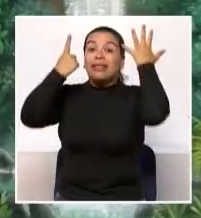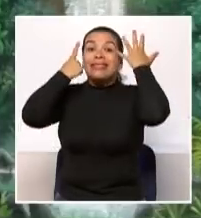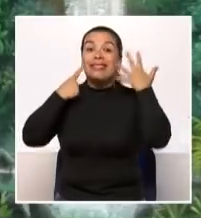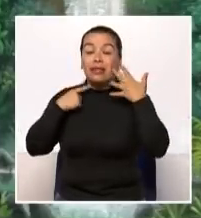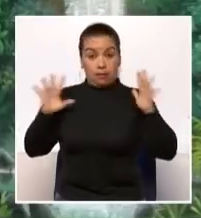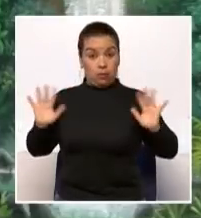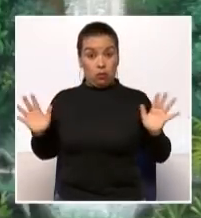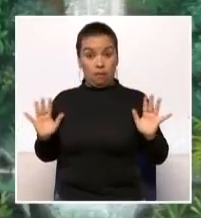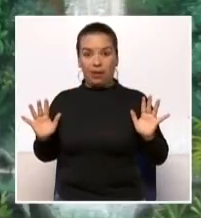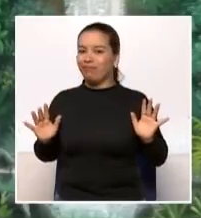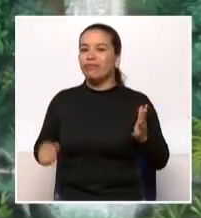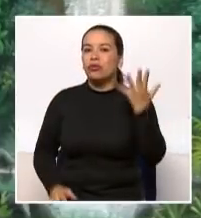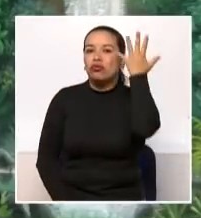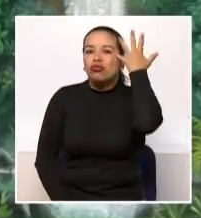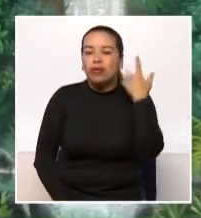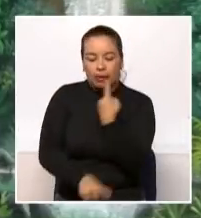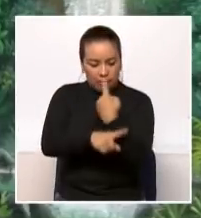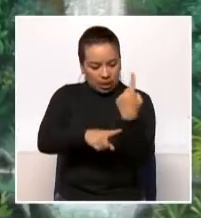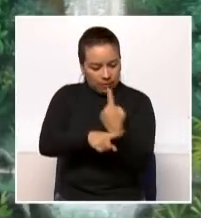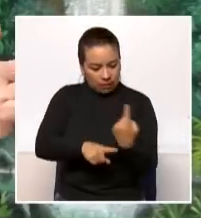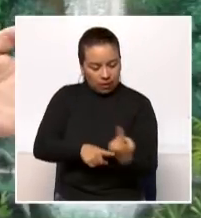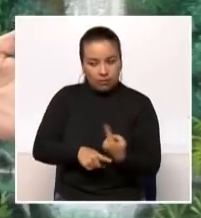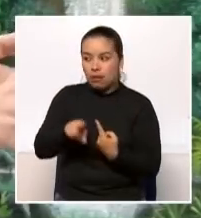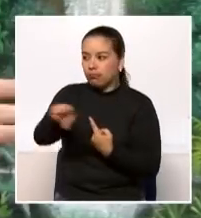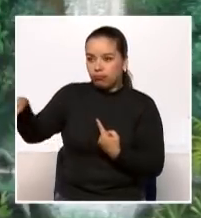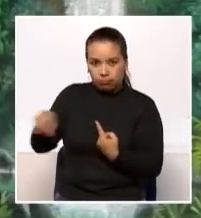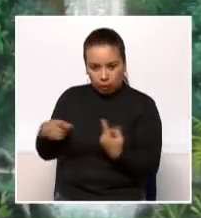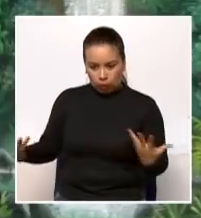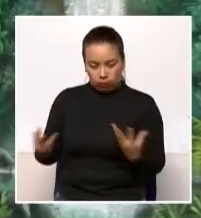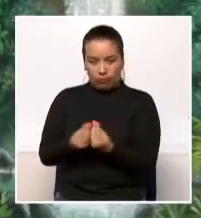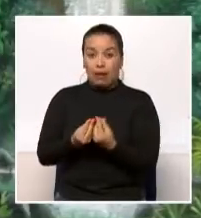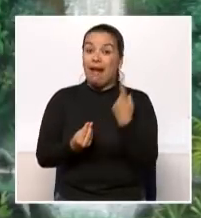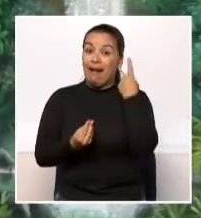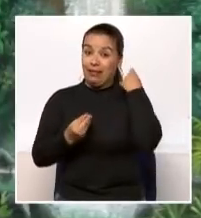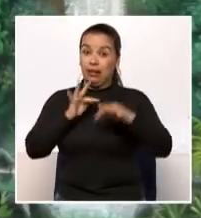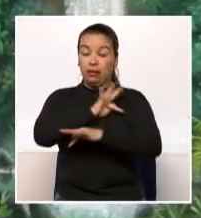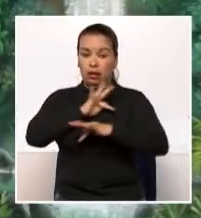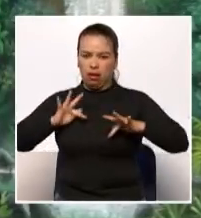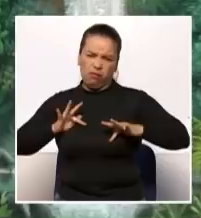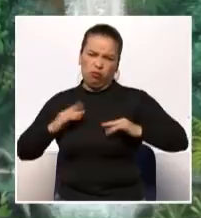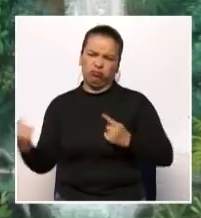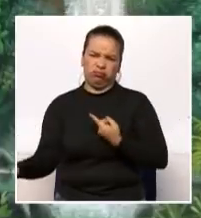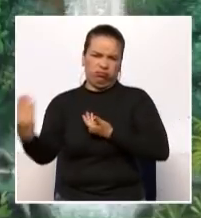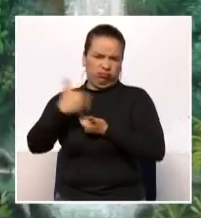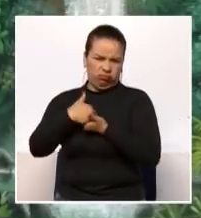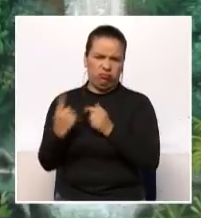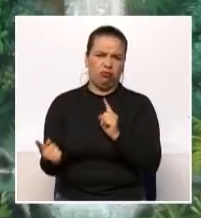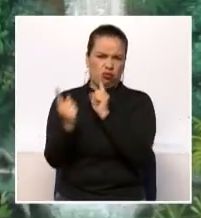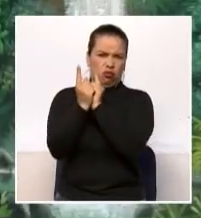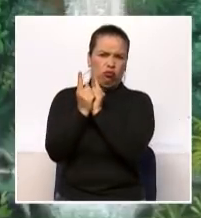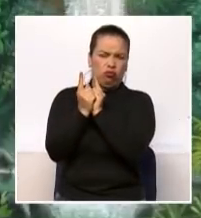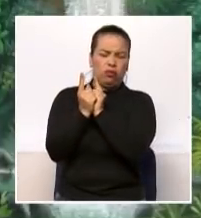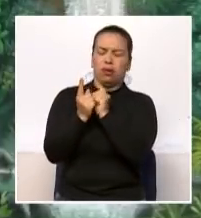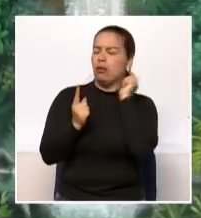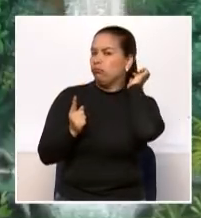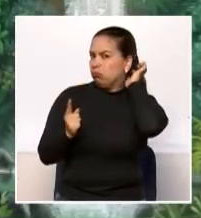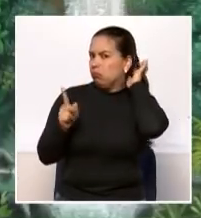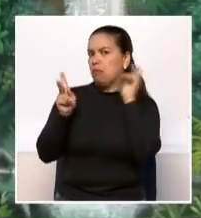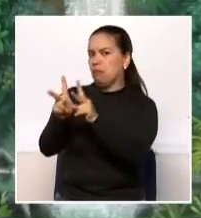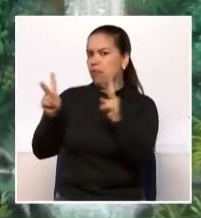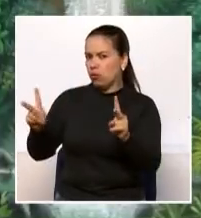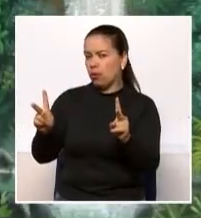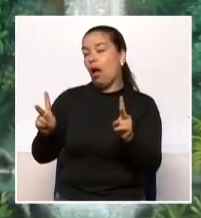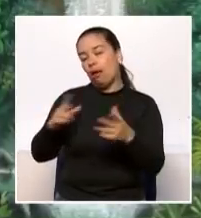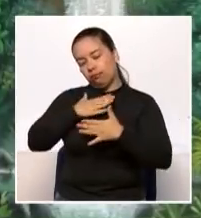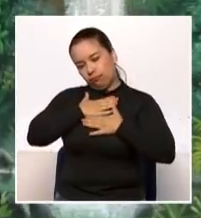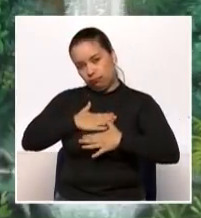de colon, todos los días. Ayer que estábamos en la terapia, en la consulta, muchos pacientes